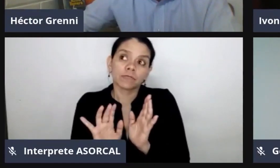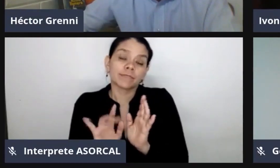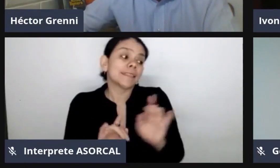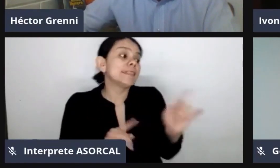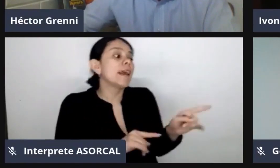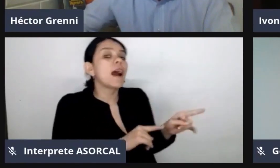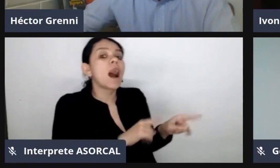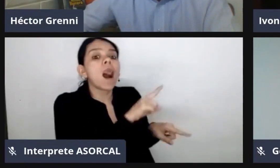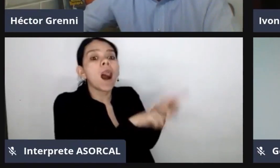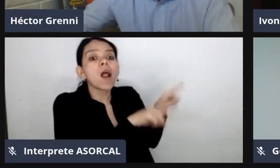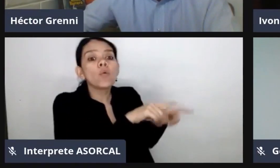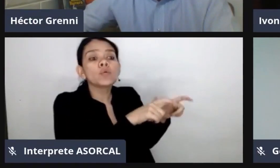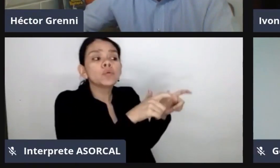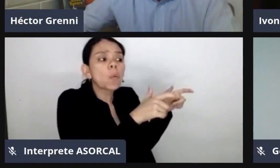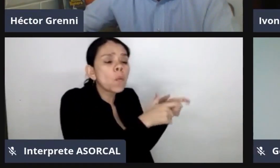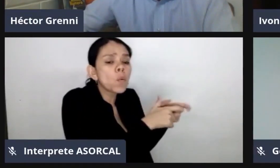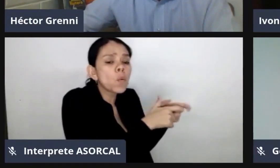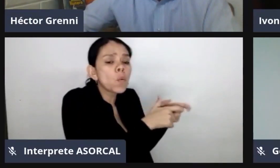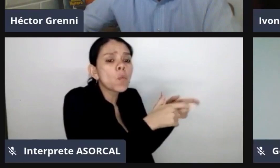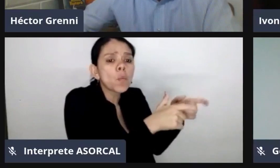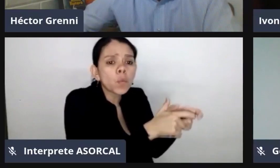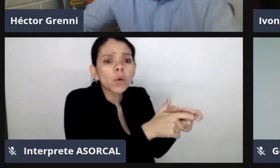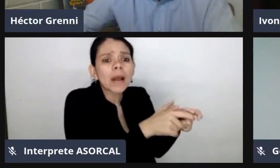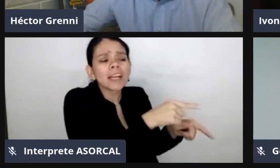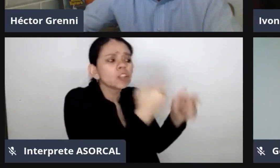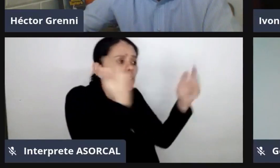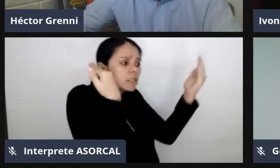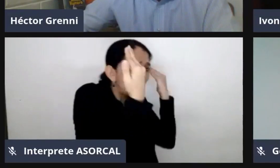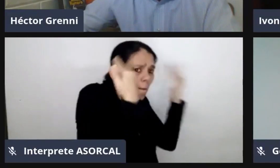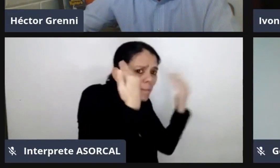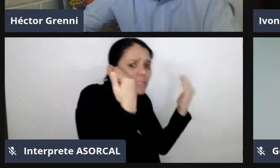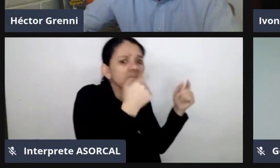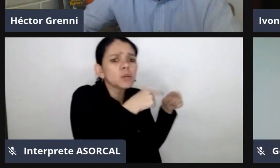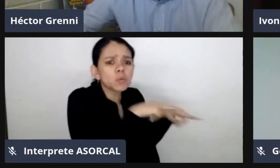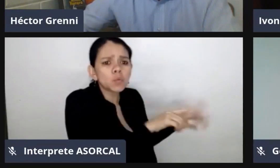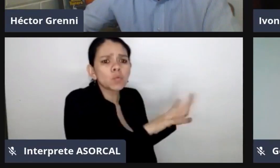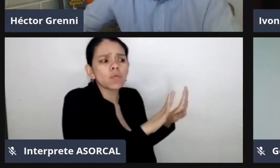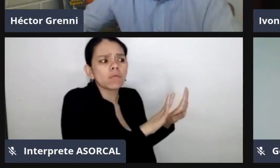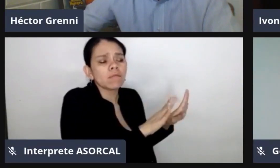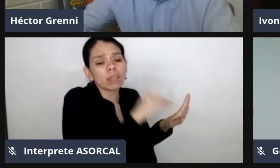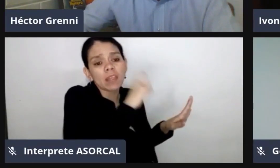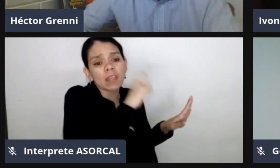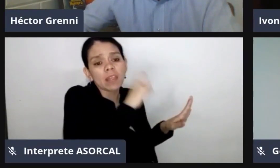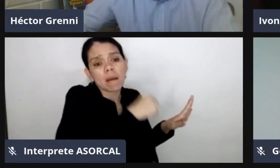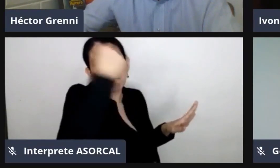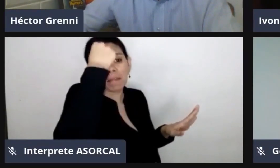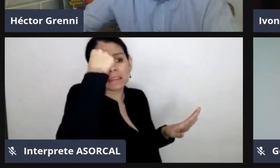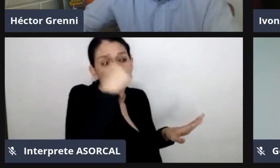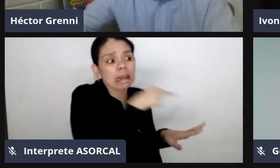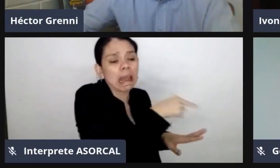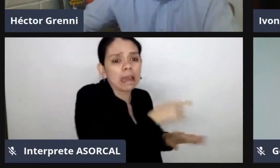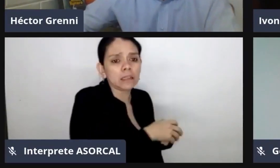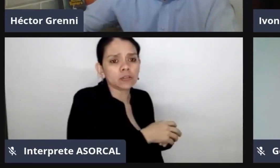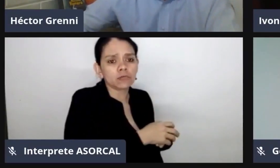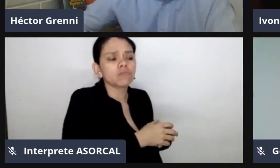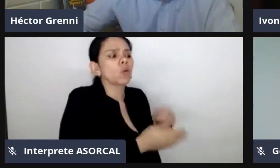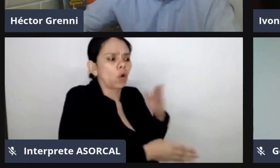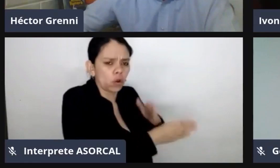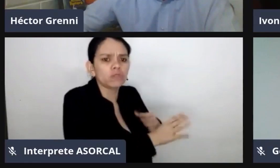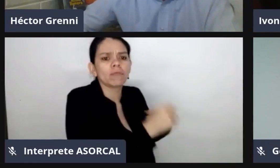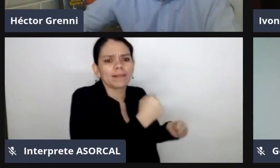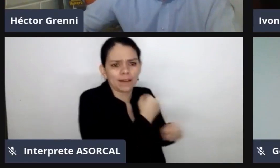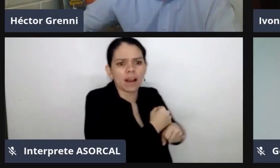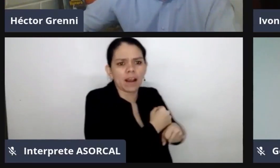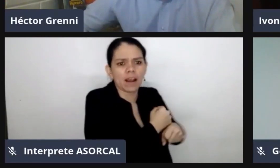en un sistema agrario, en un sistema agrícola, cuyos precios no dominan y por lo tanto están en